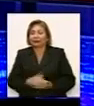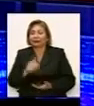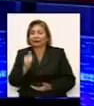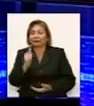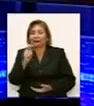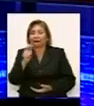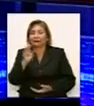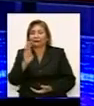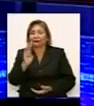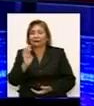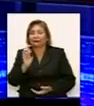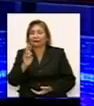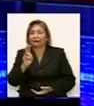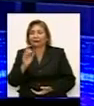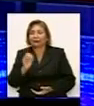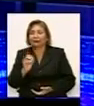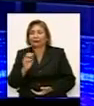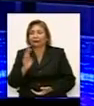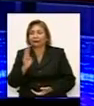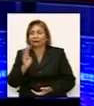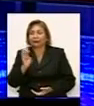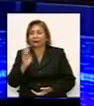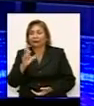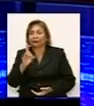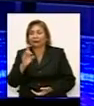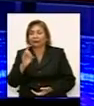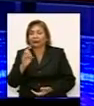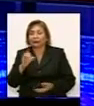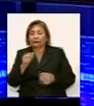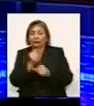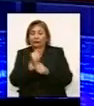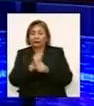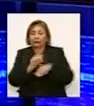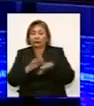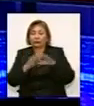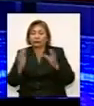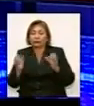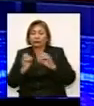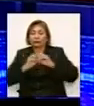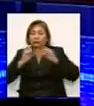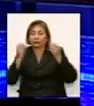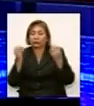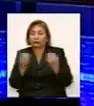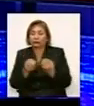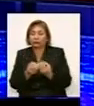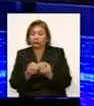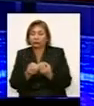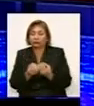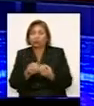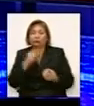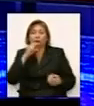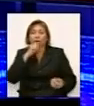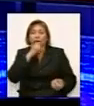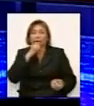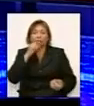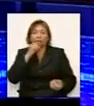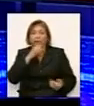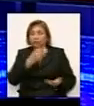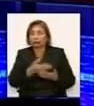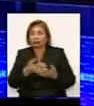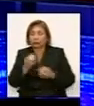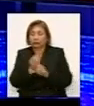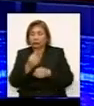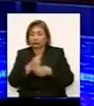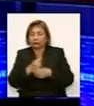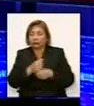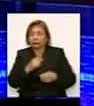de Belaunde. Es precisamente una mesa de trabajo organizado sobre el acoso virtual a las mujeres. Esto se desarrolla en la